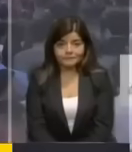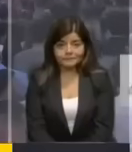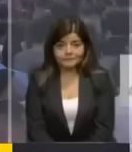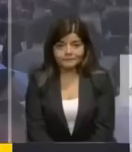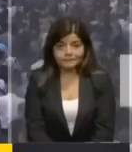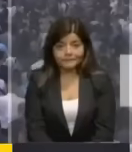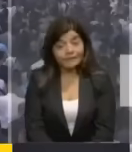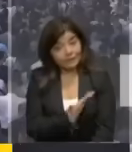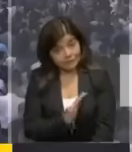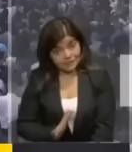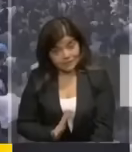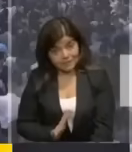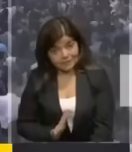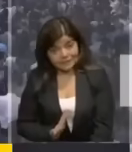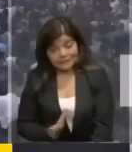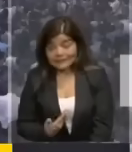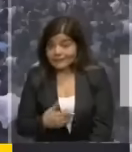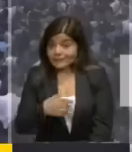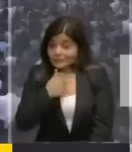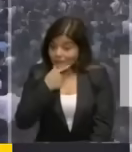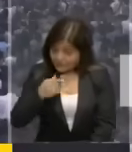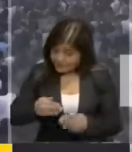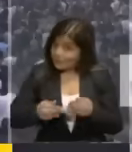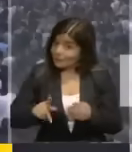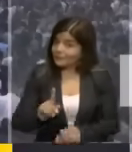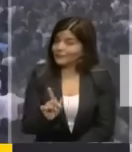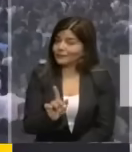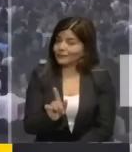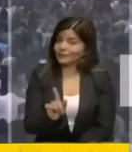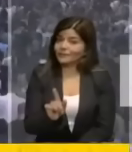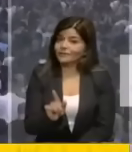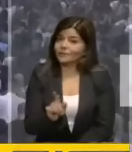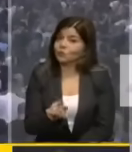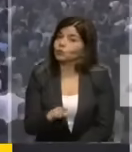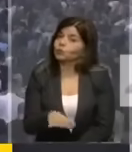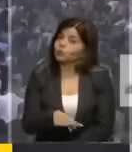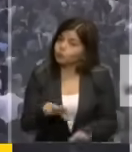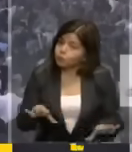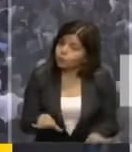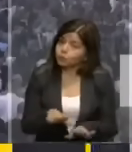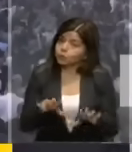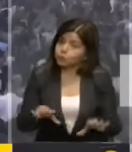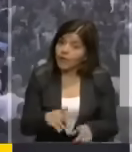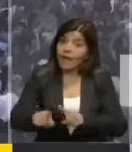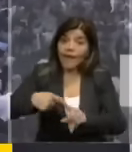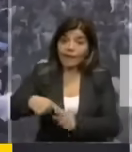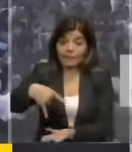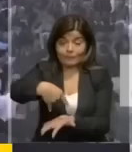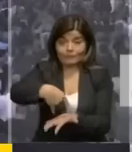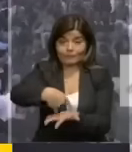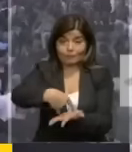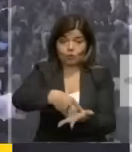Un presidente que no tiene un camino fácil por delante, la verdad es que tiene que aunar fuerzas además en el Parlamento y comenzar a